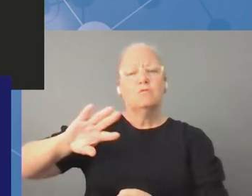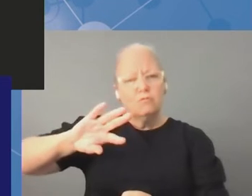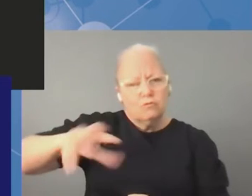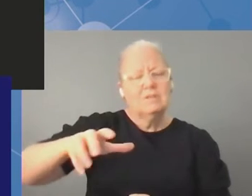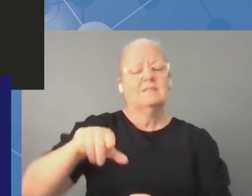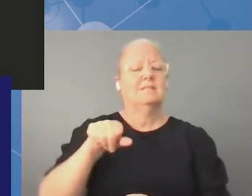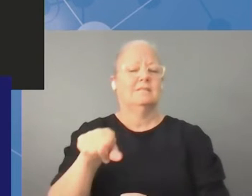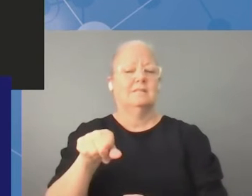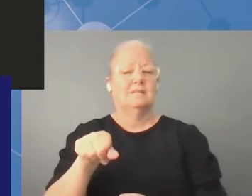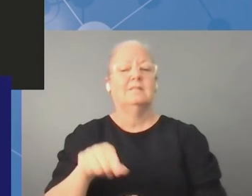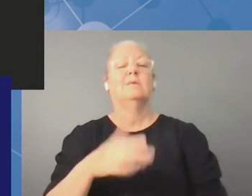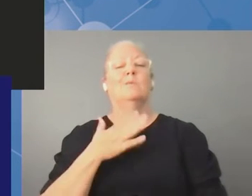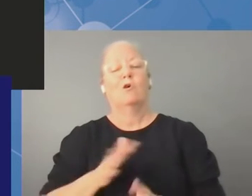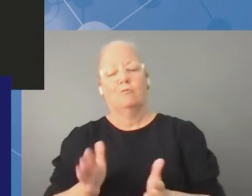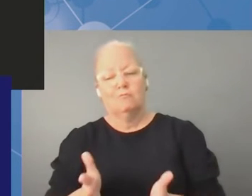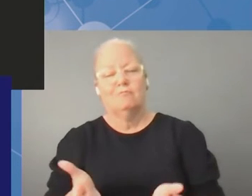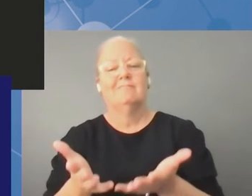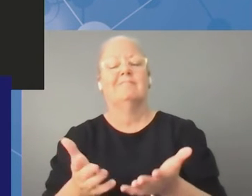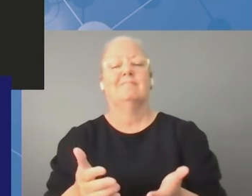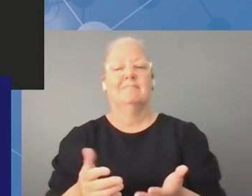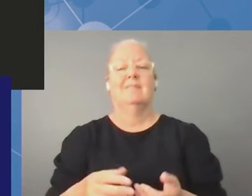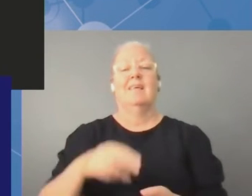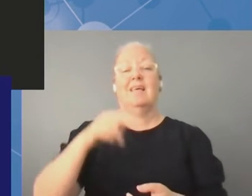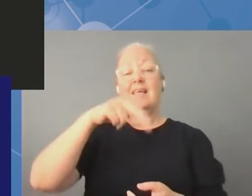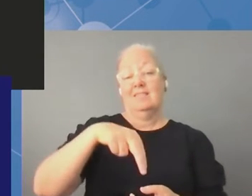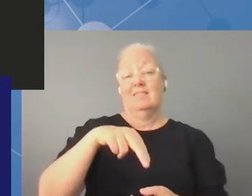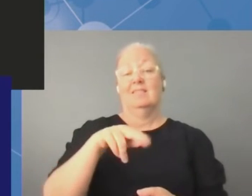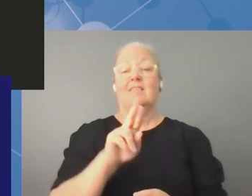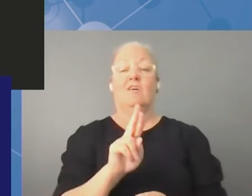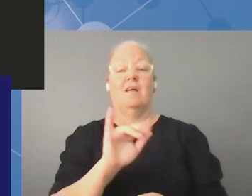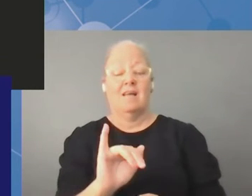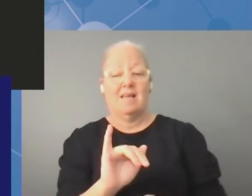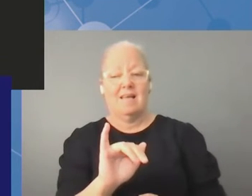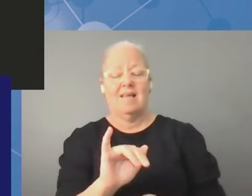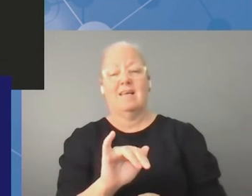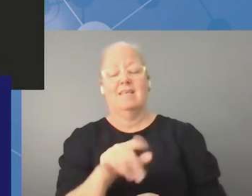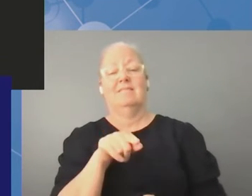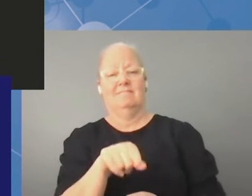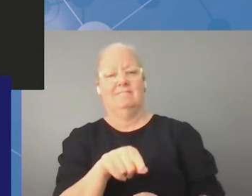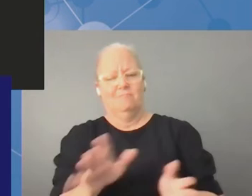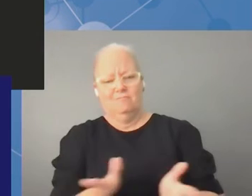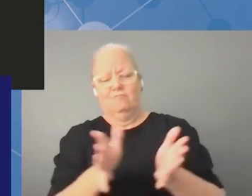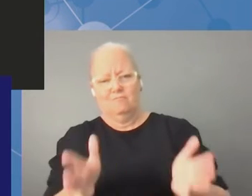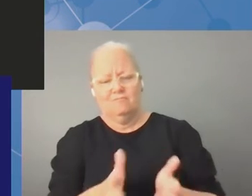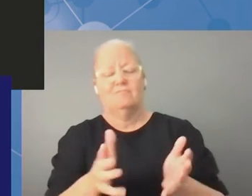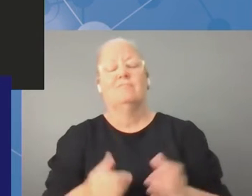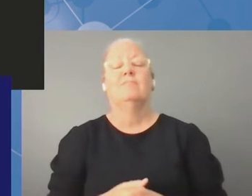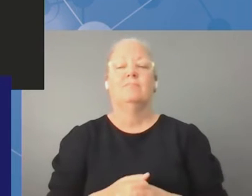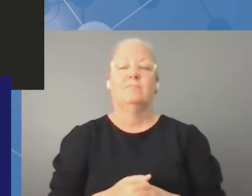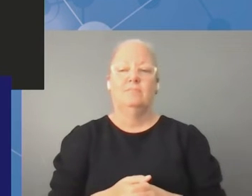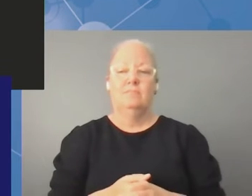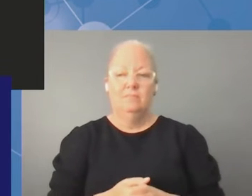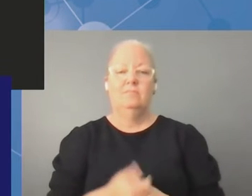se pudiera desarrollar mejor las iniciativas y las redes NRI, es decir, estas